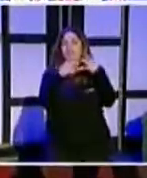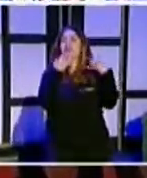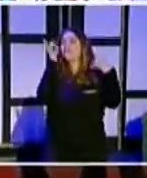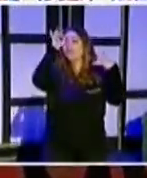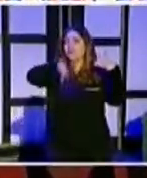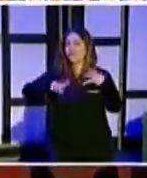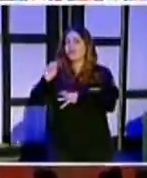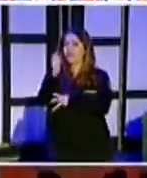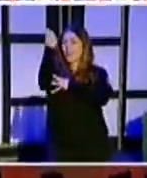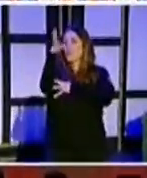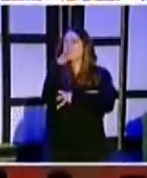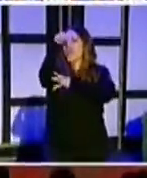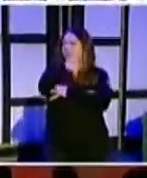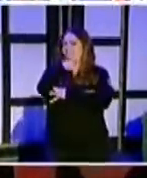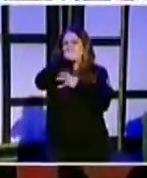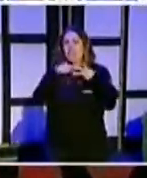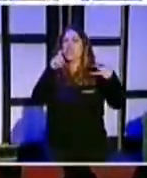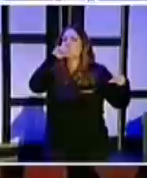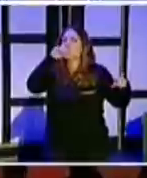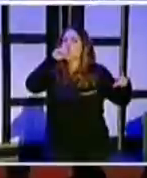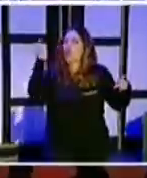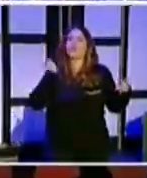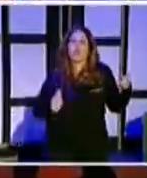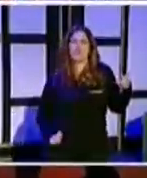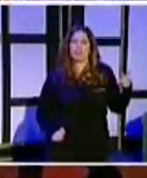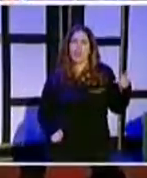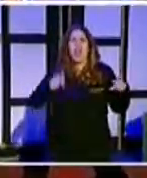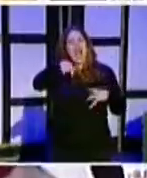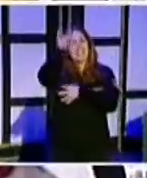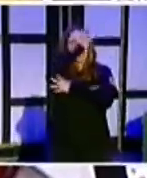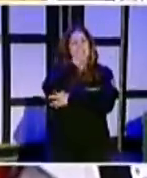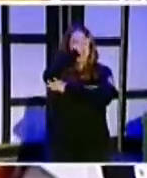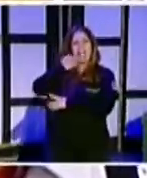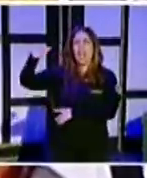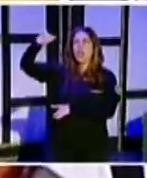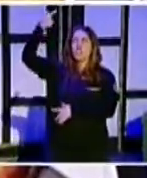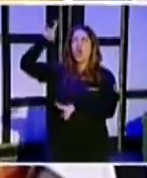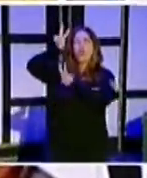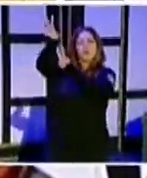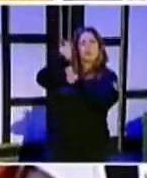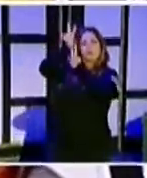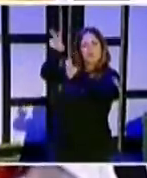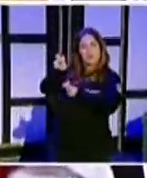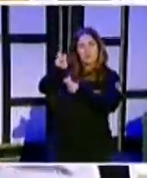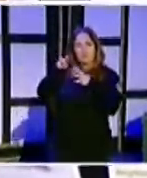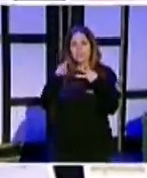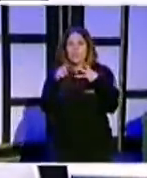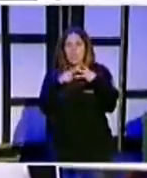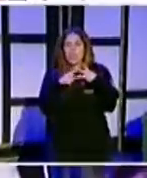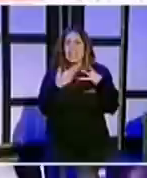Porque aquí soltando perlas solo ya ser profesional. En Canarias un impuesto para el sol hay que aplicar. Y casi acaba